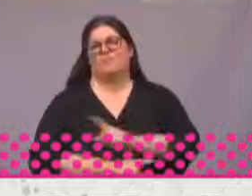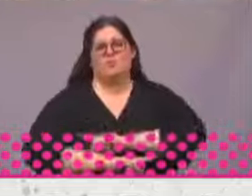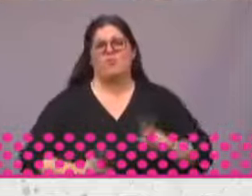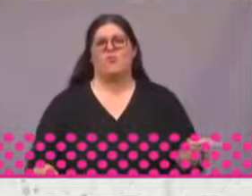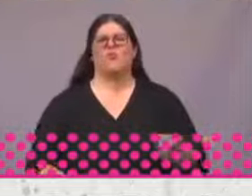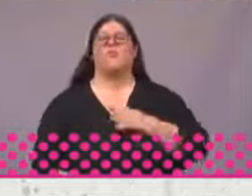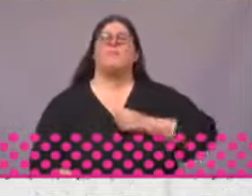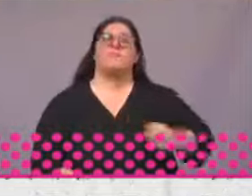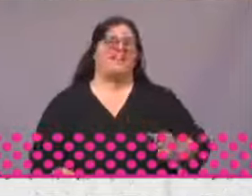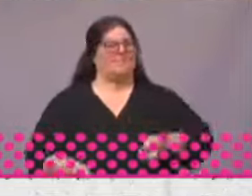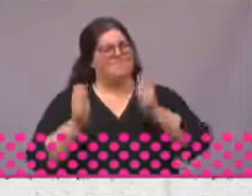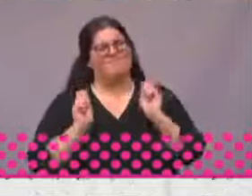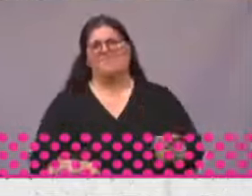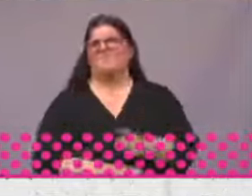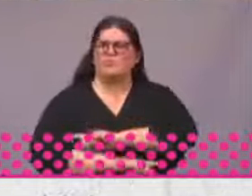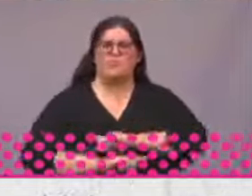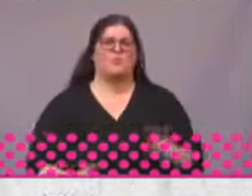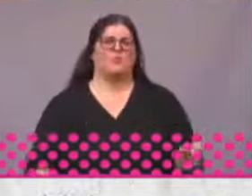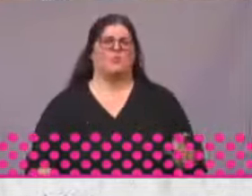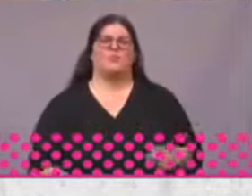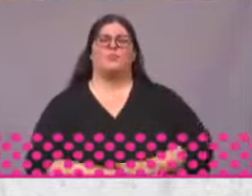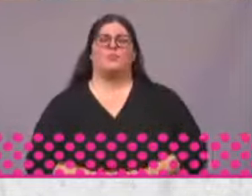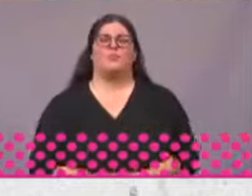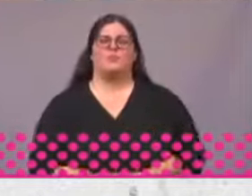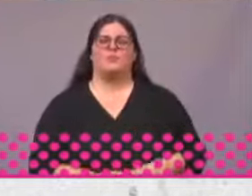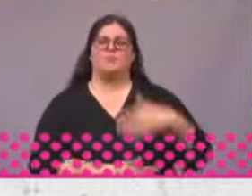La patria no se vende, canta la militancia. Vamos a empezar también a